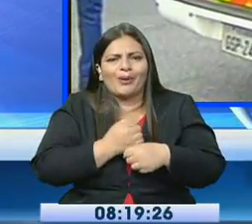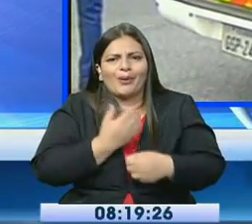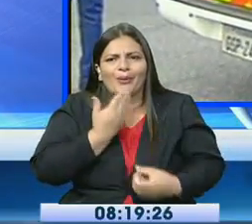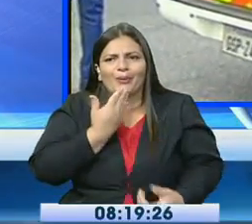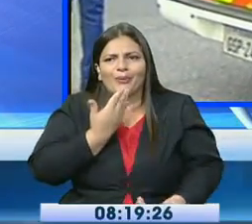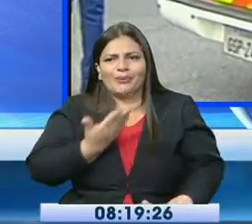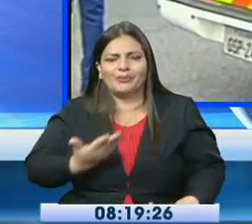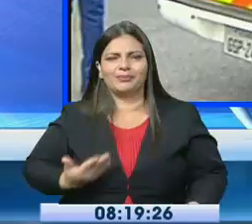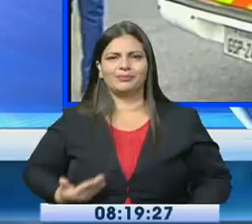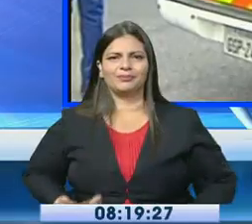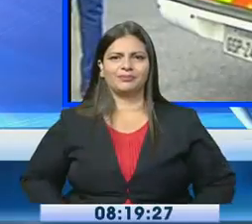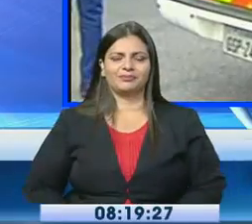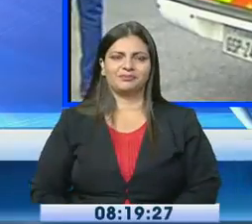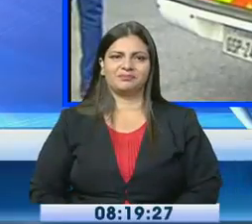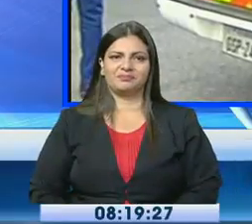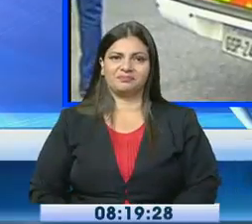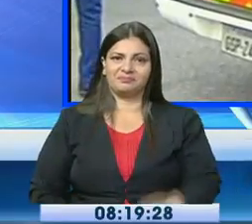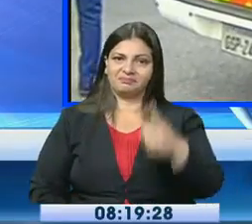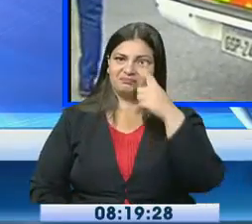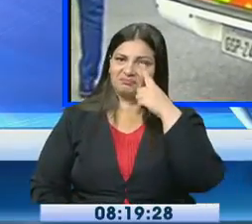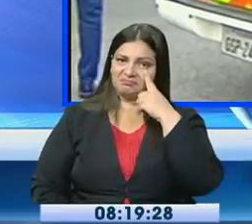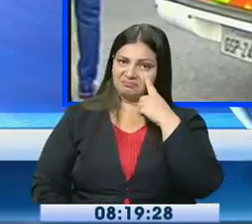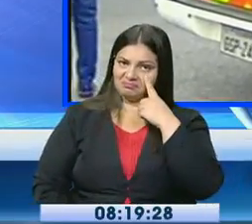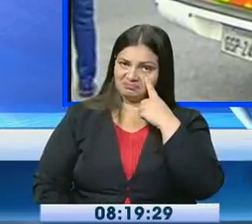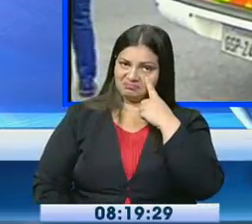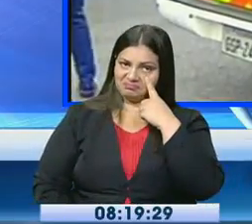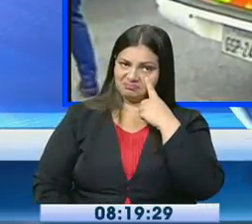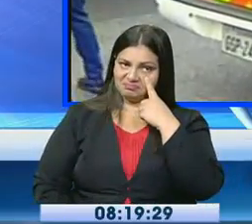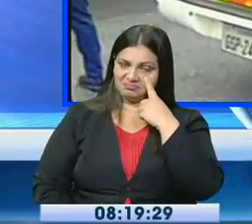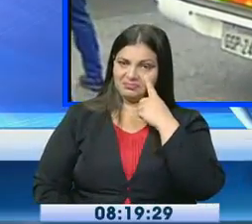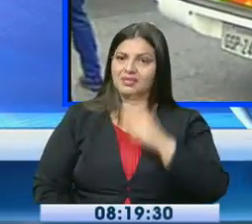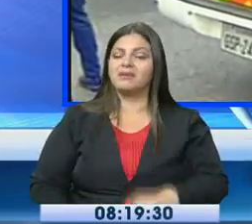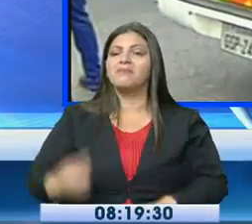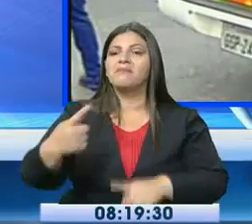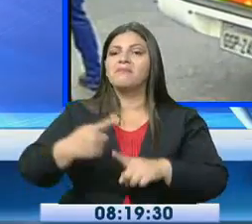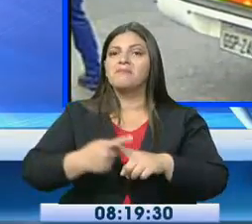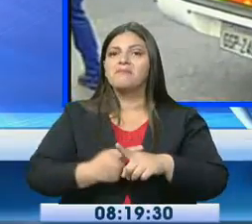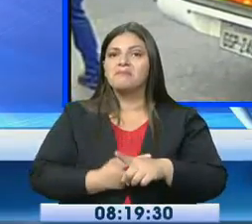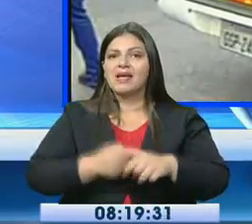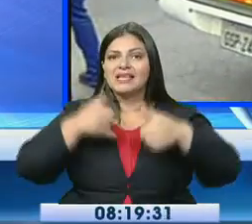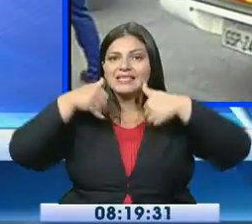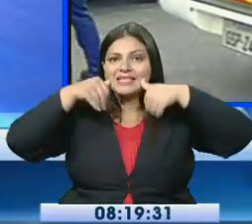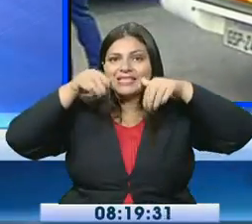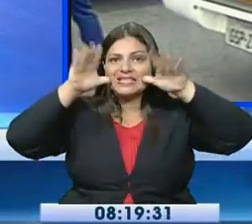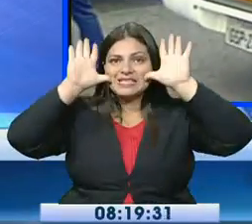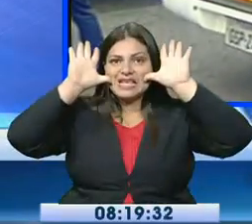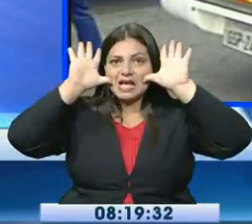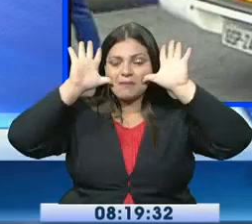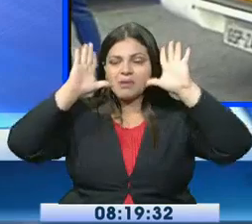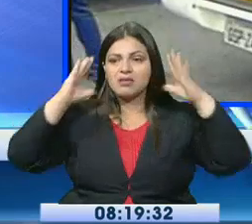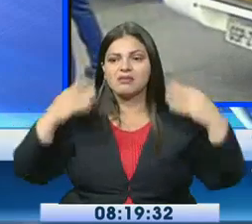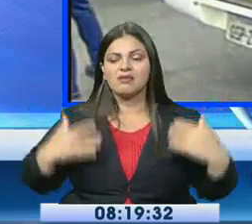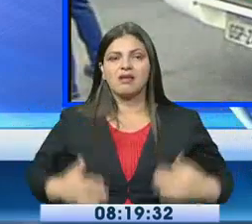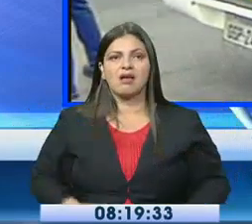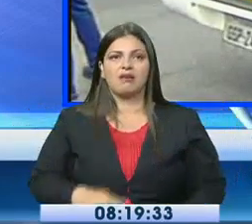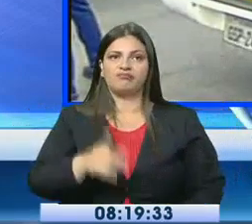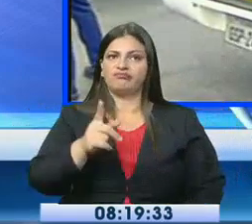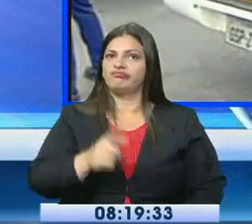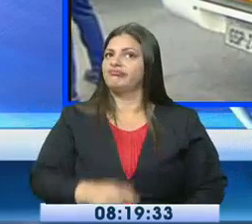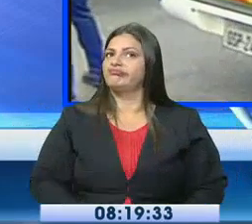personas. Vamos a ver, diciembre se cumple el plazo para que todas las tricimotos y sus cooperativas y compañías